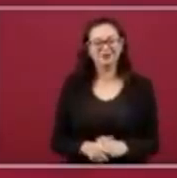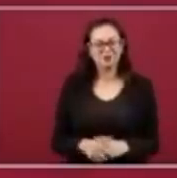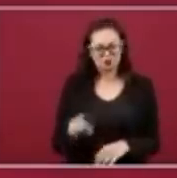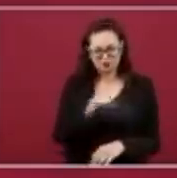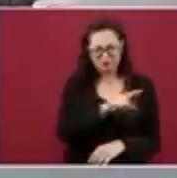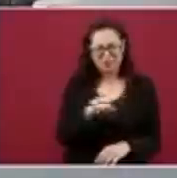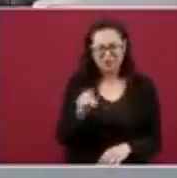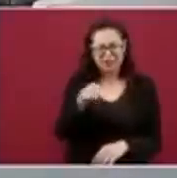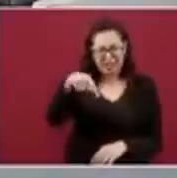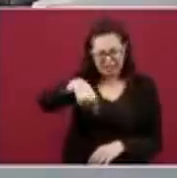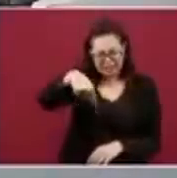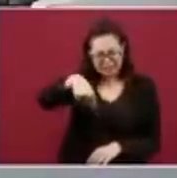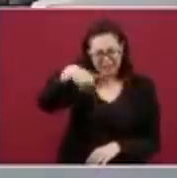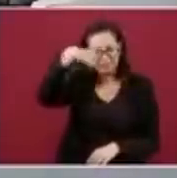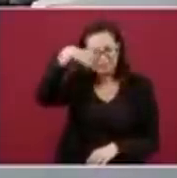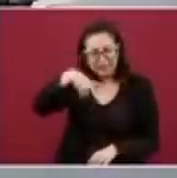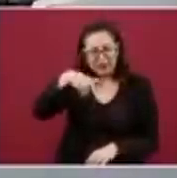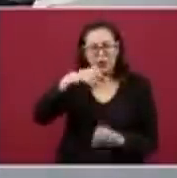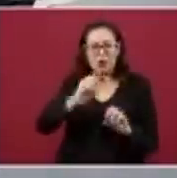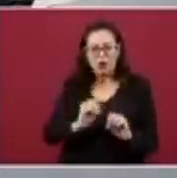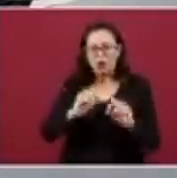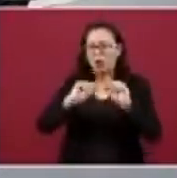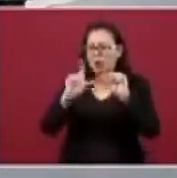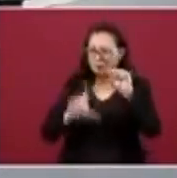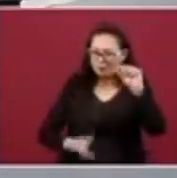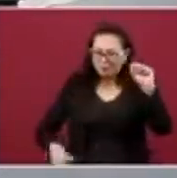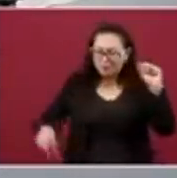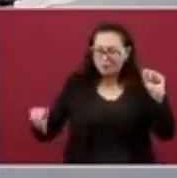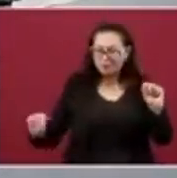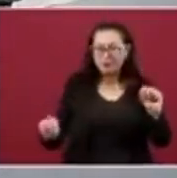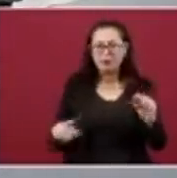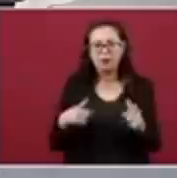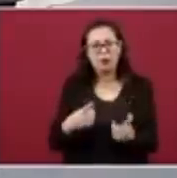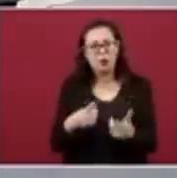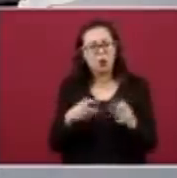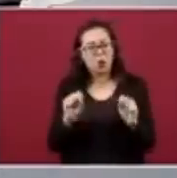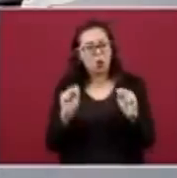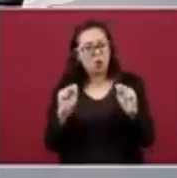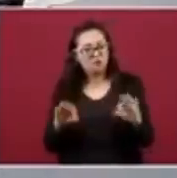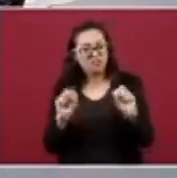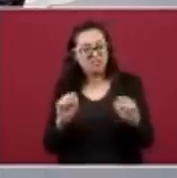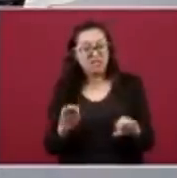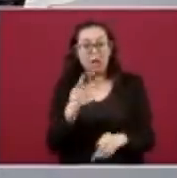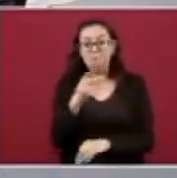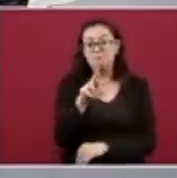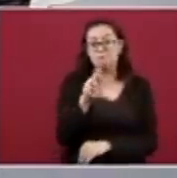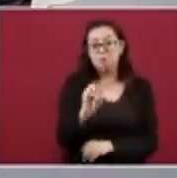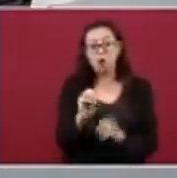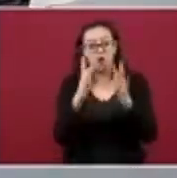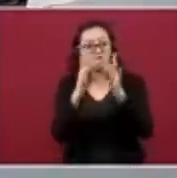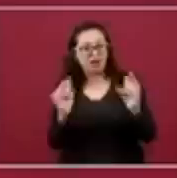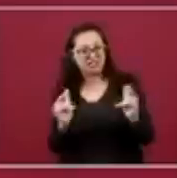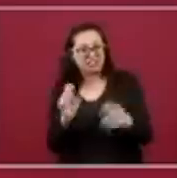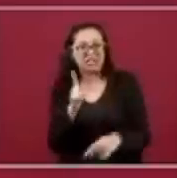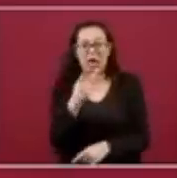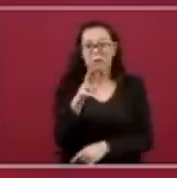capital o en cualquier estado de la República, una oficina pro Francia, pro